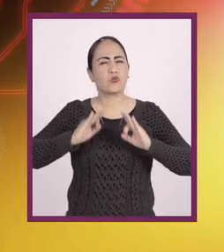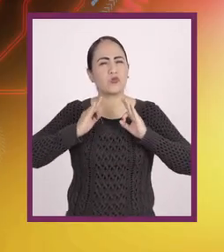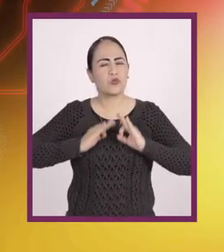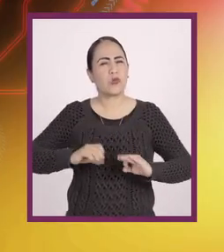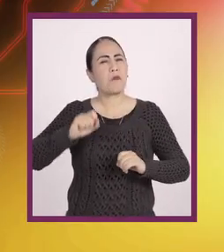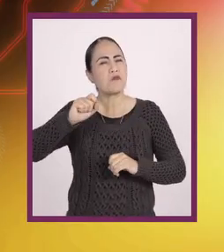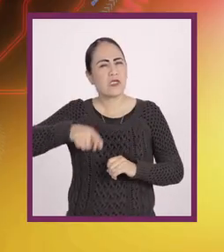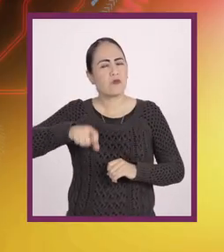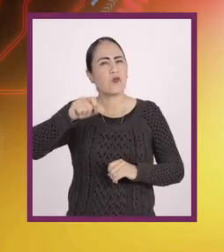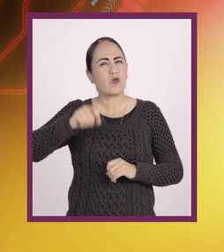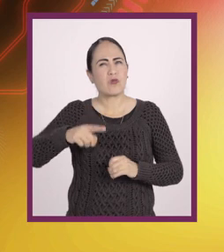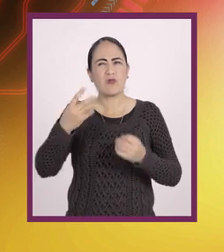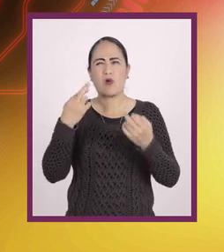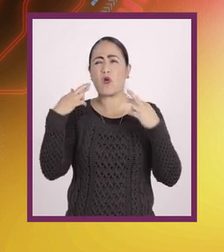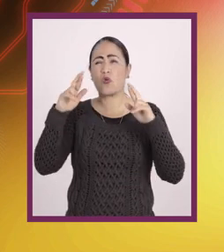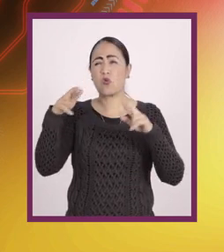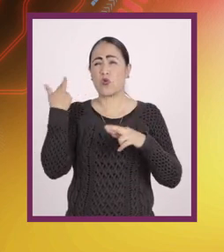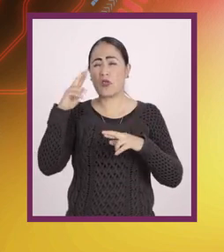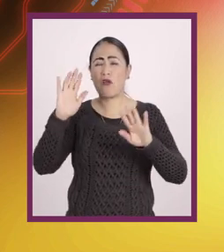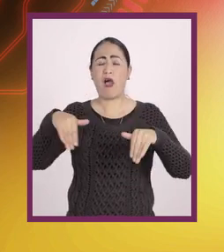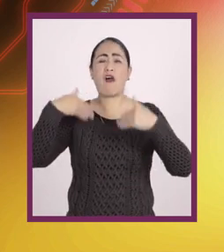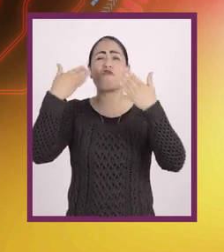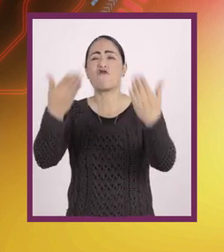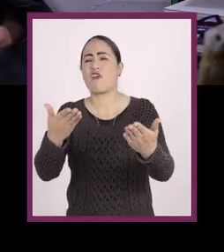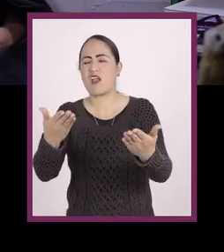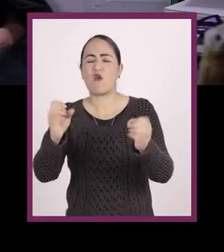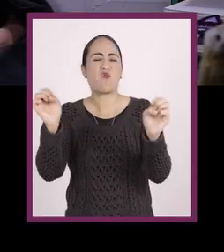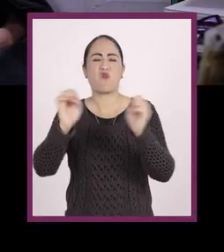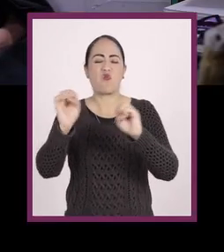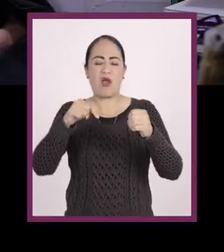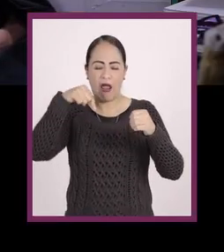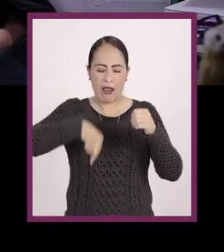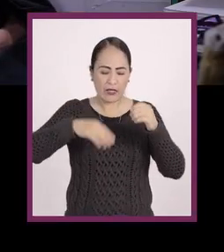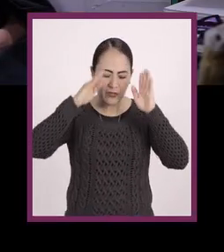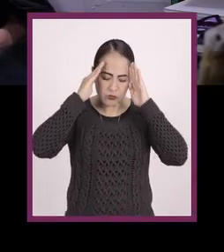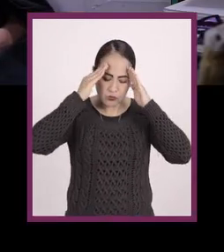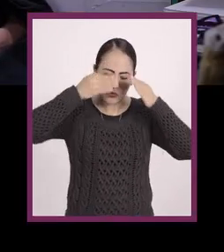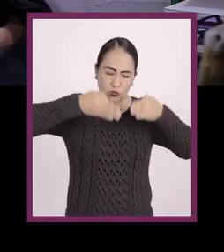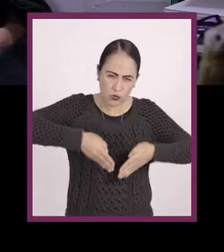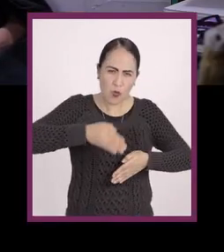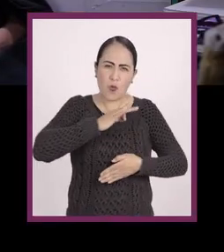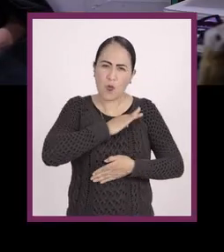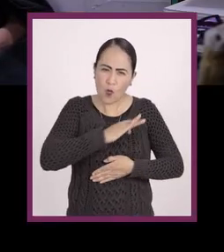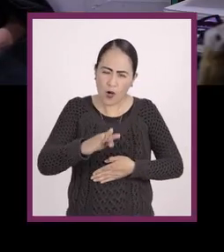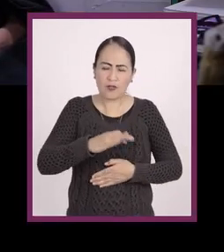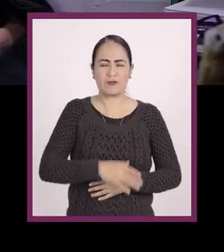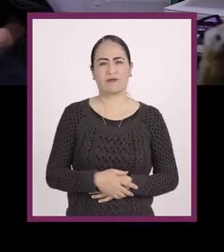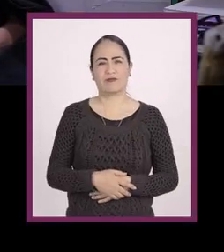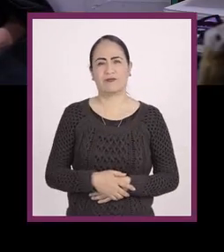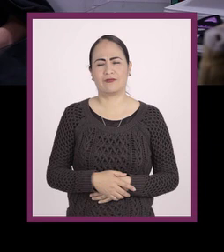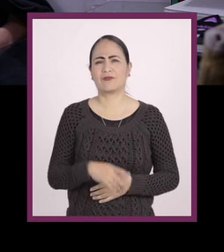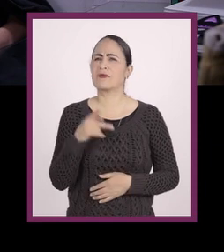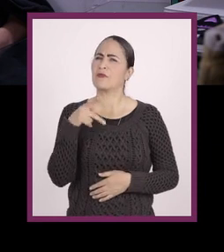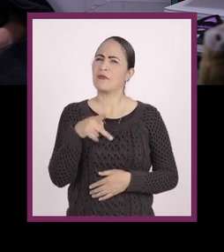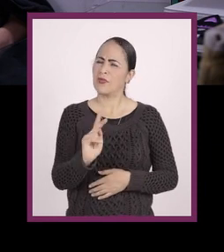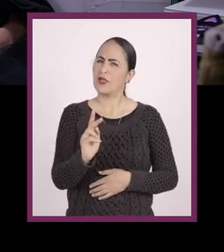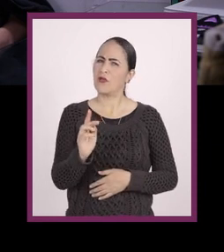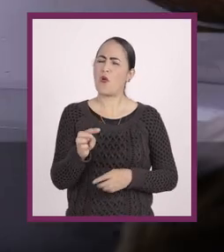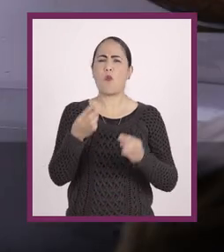ambiental con un sonido armónico y repetitivo que enmascara los ruidos puntuales que te sacan de tu estado de